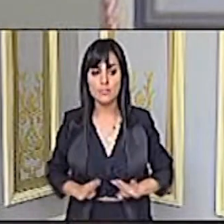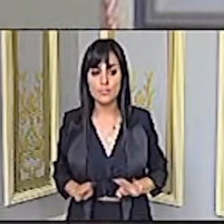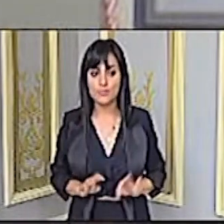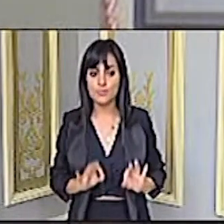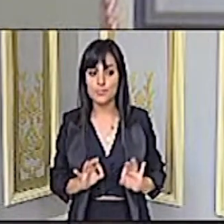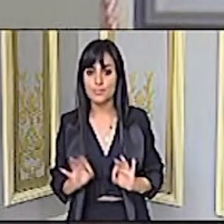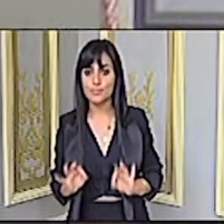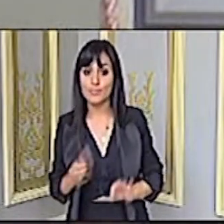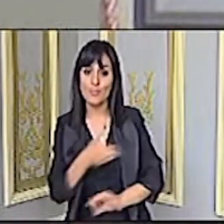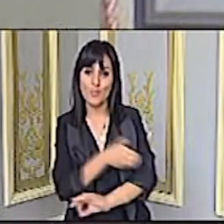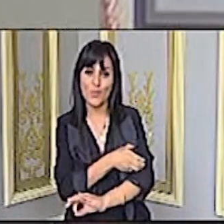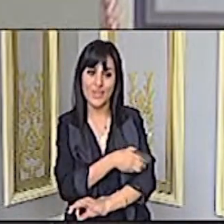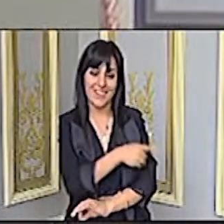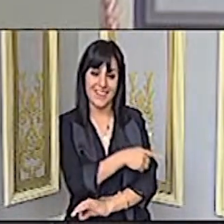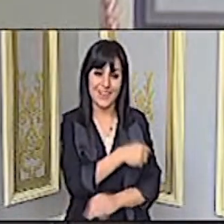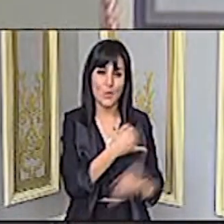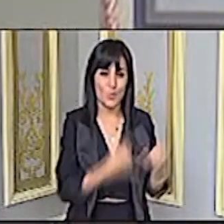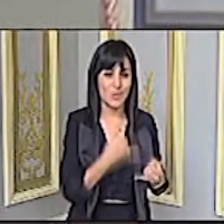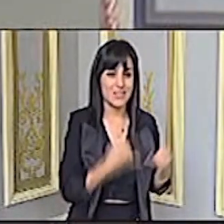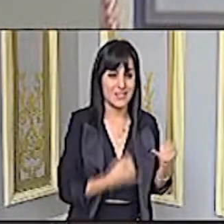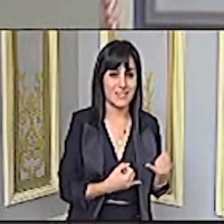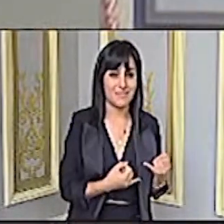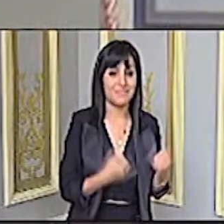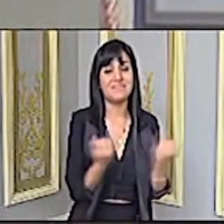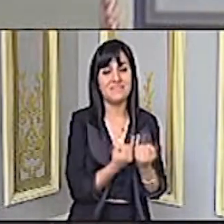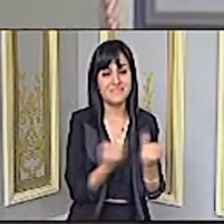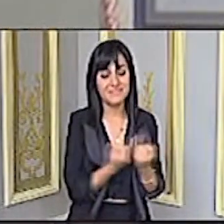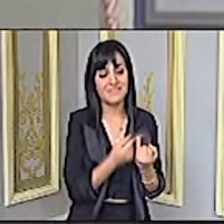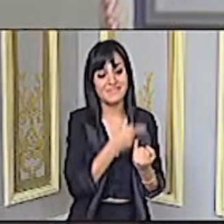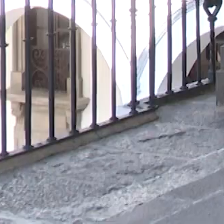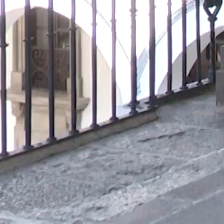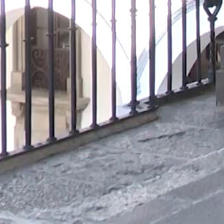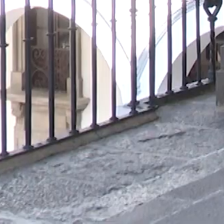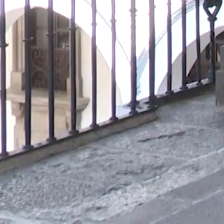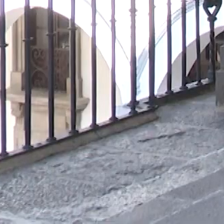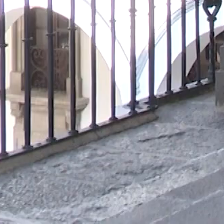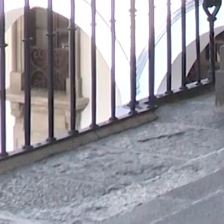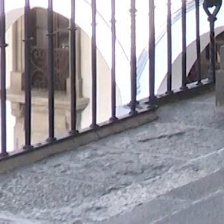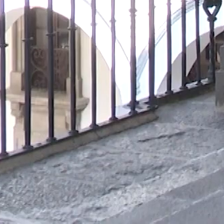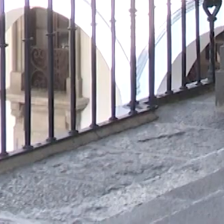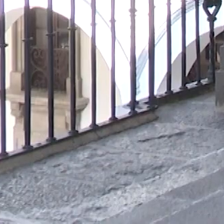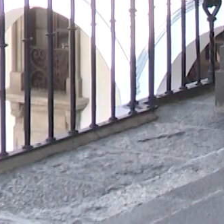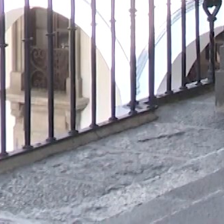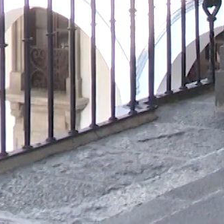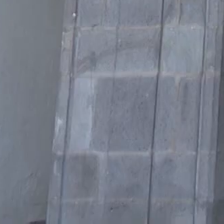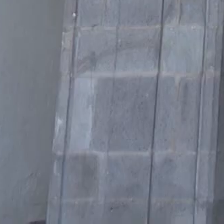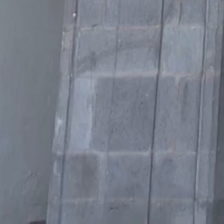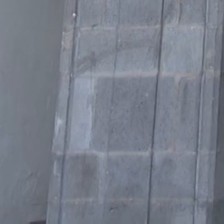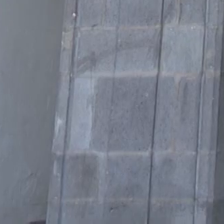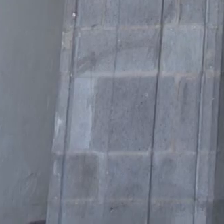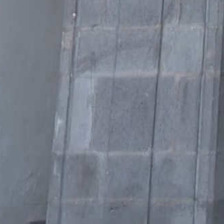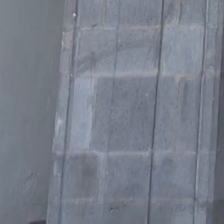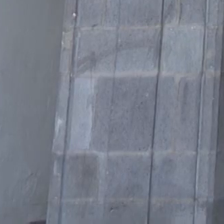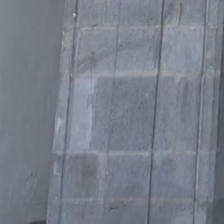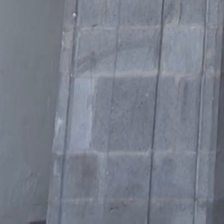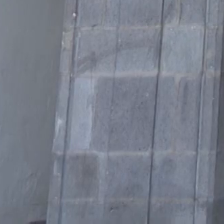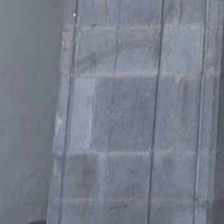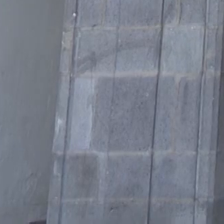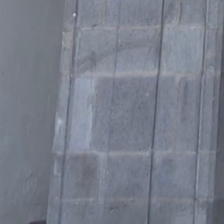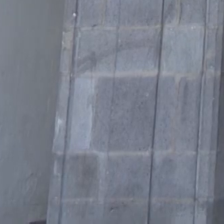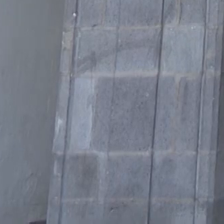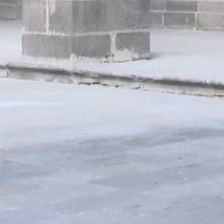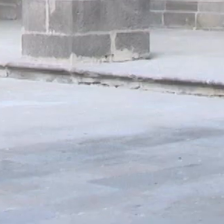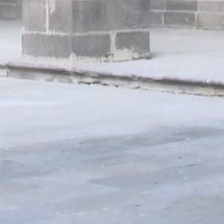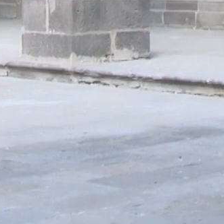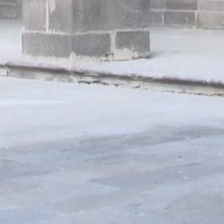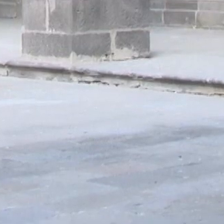Judicial, además de establecer a este la rectoría de la carrera judicial. La administración del presupuesto estará a cargo del Consejo de la Judicatura,